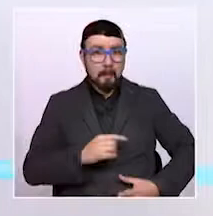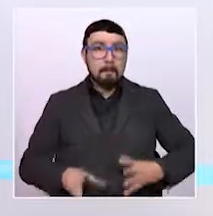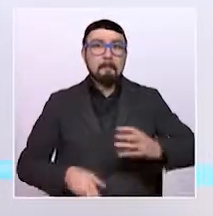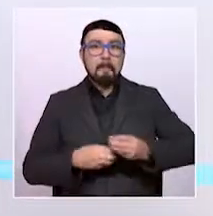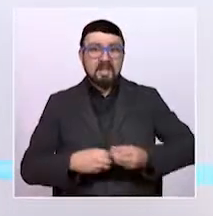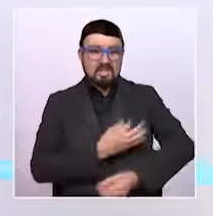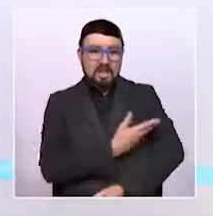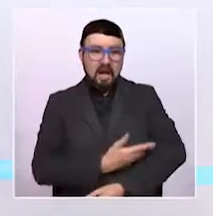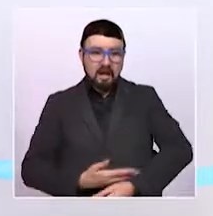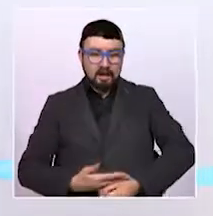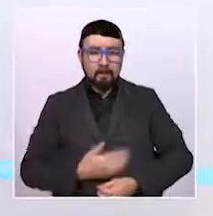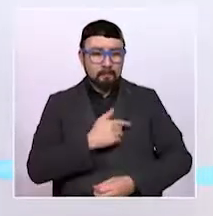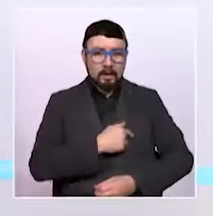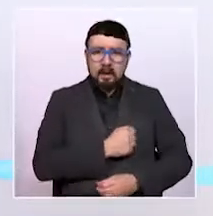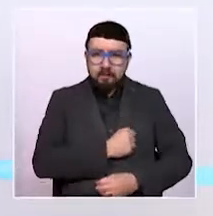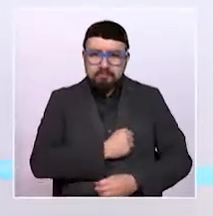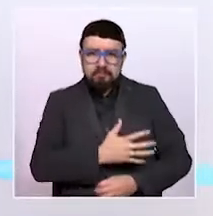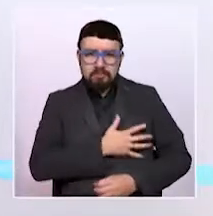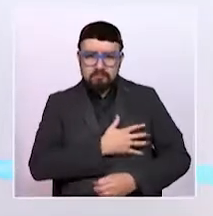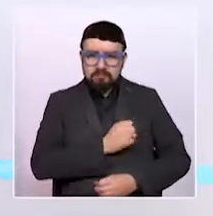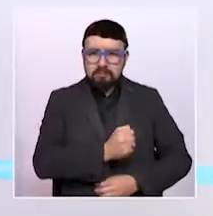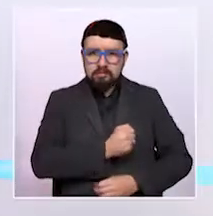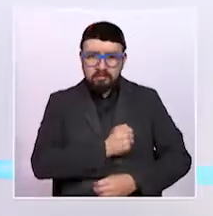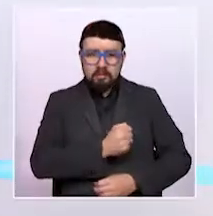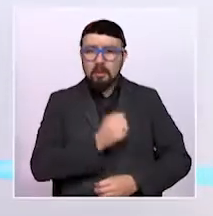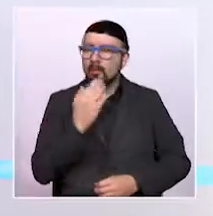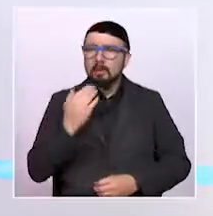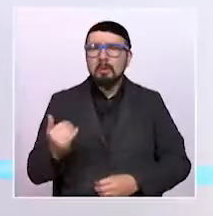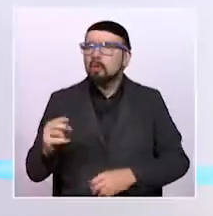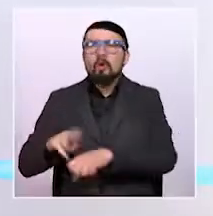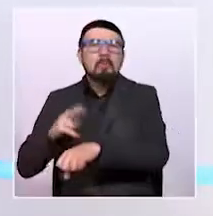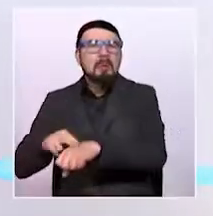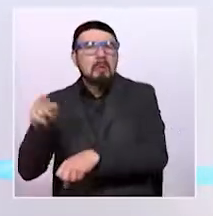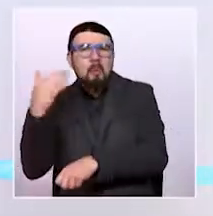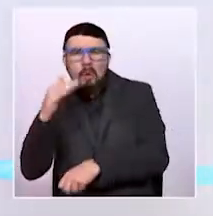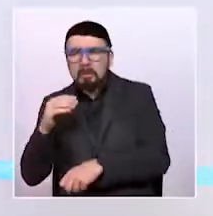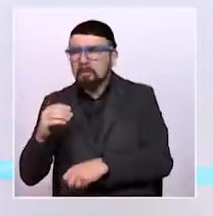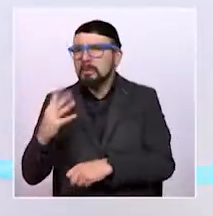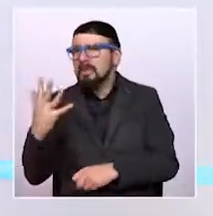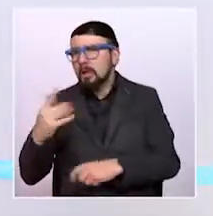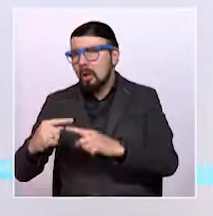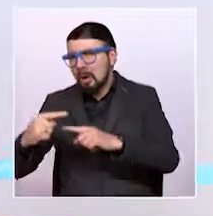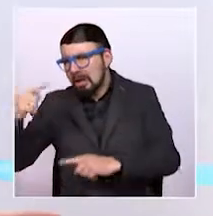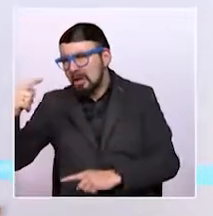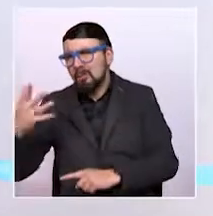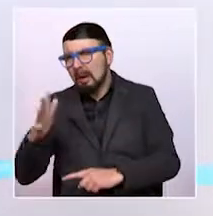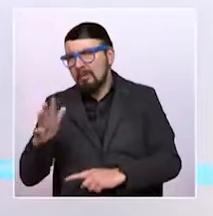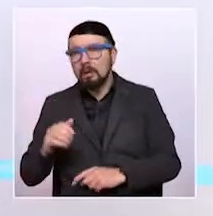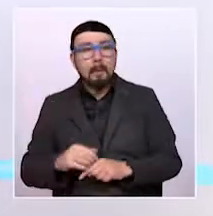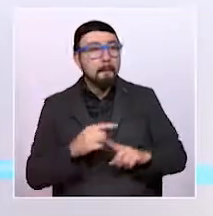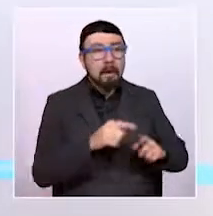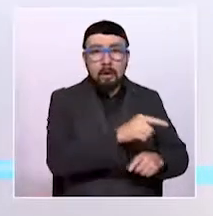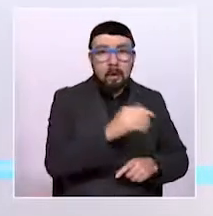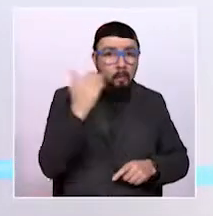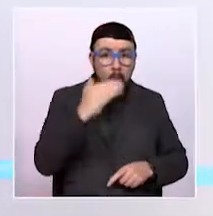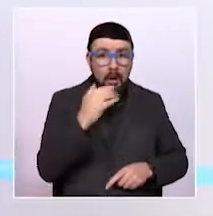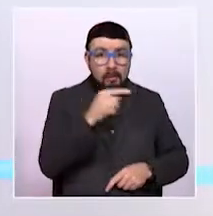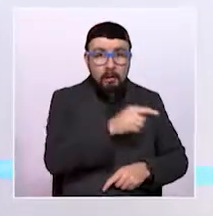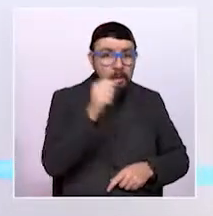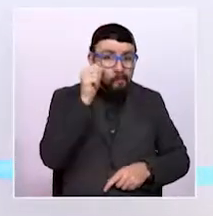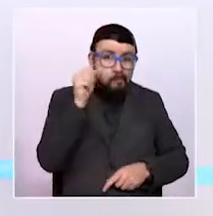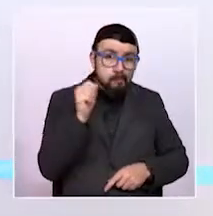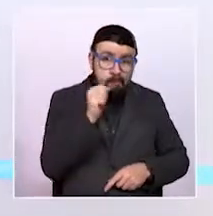llenan de más sangre una paciente normal tiene cinco litros cuatro litros como sabemos una paciente embarazada puede tener ocho o nueve litros de sangre